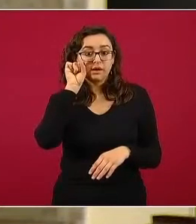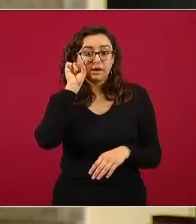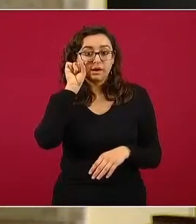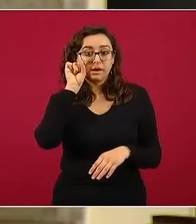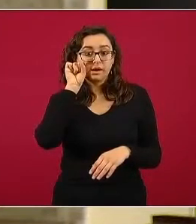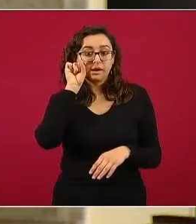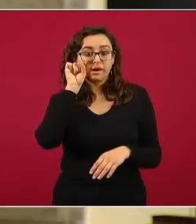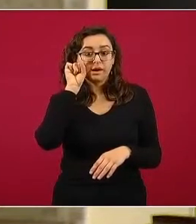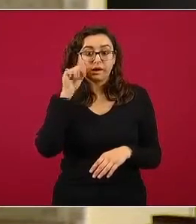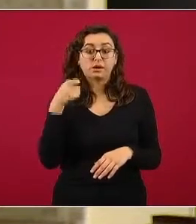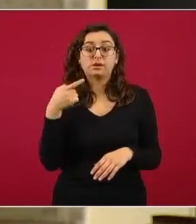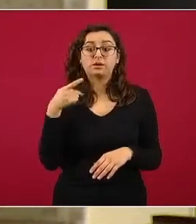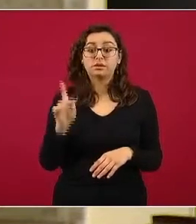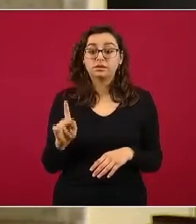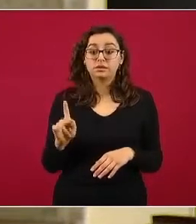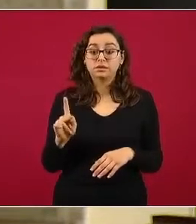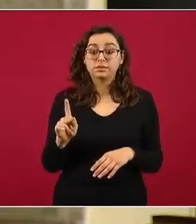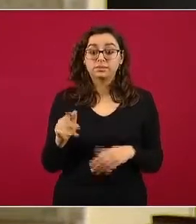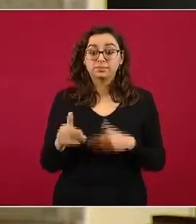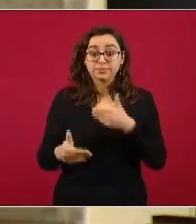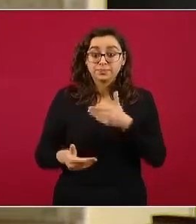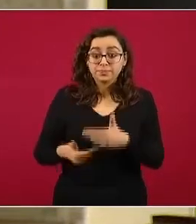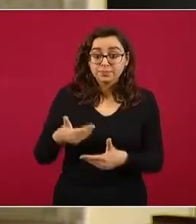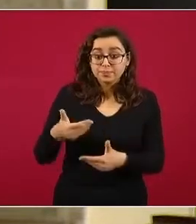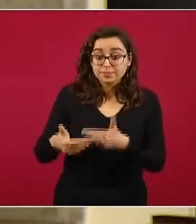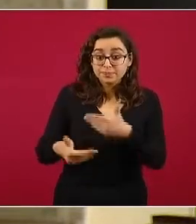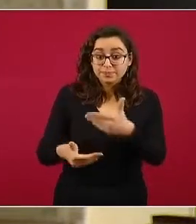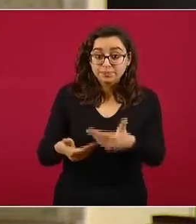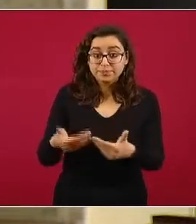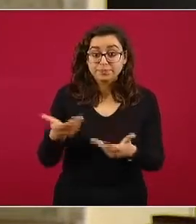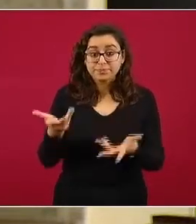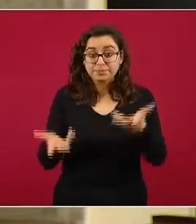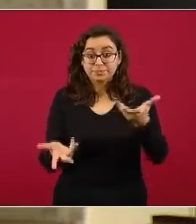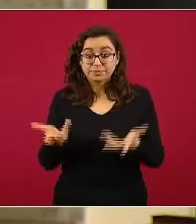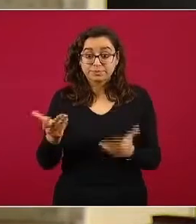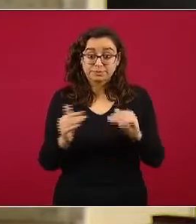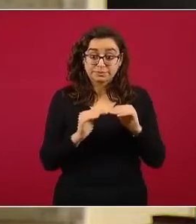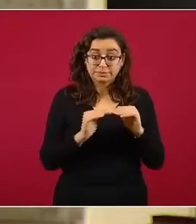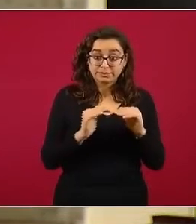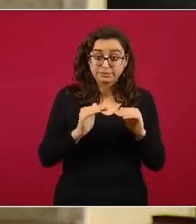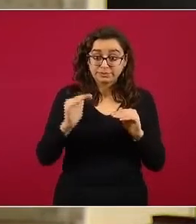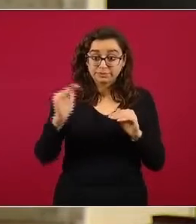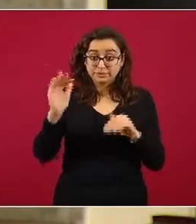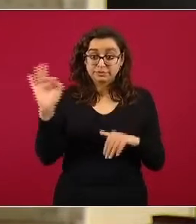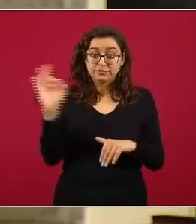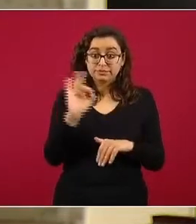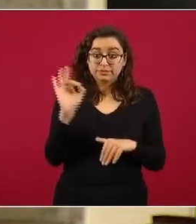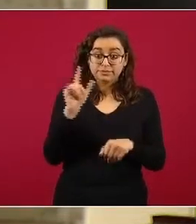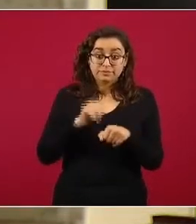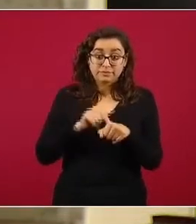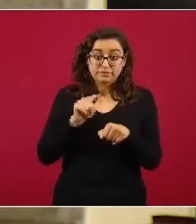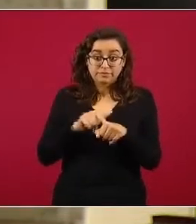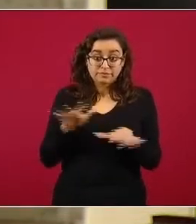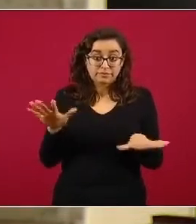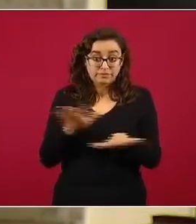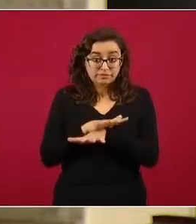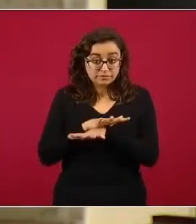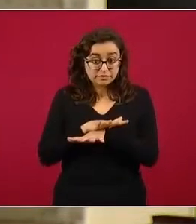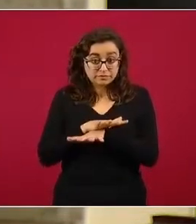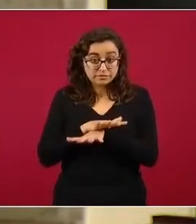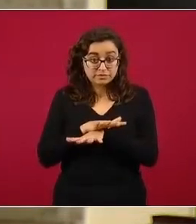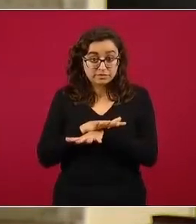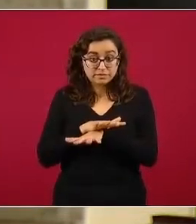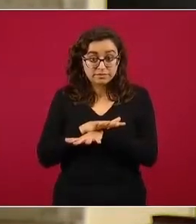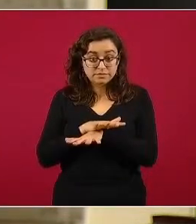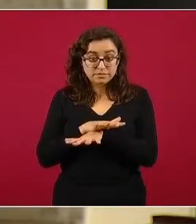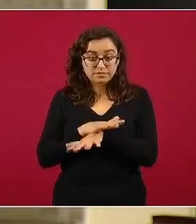Pero dependiendo de la semana, como sea el repunte, pues podría cambiar lo que es el semáforo. Ahora, la pregunta